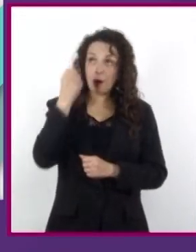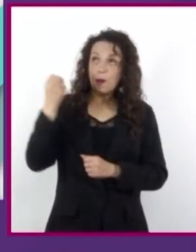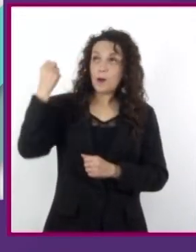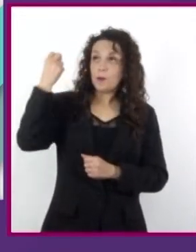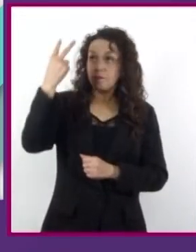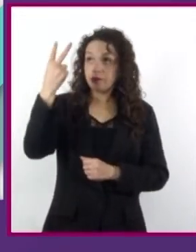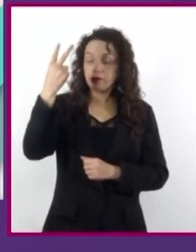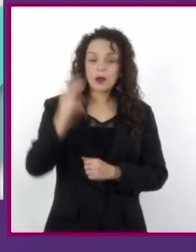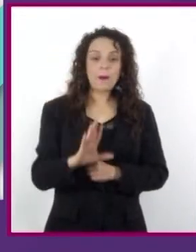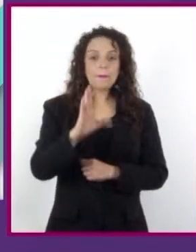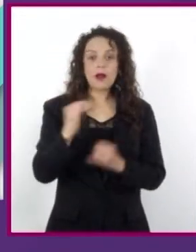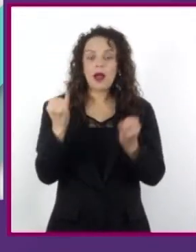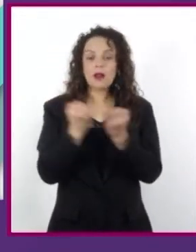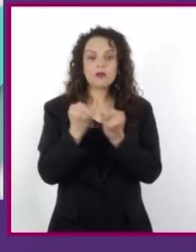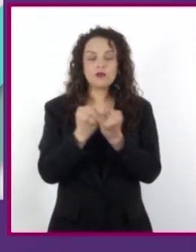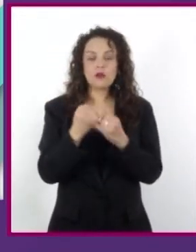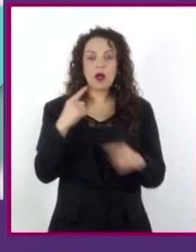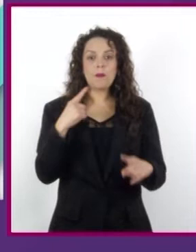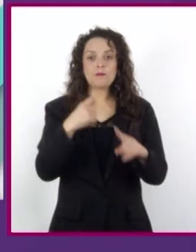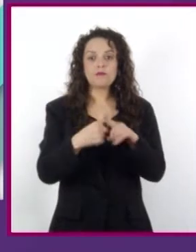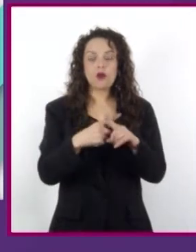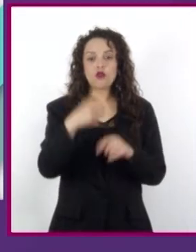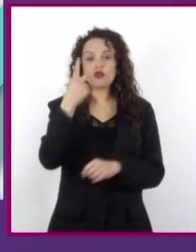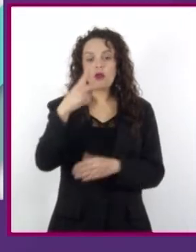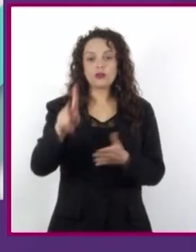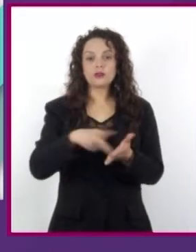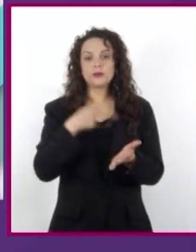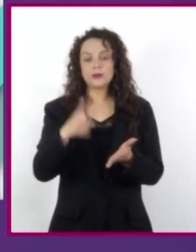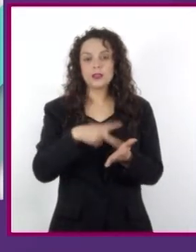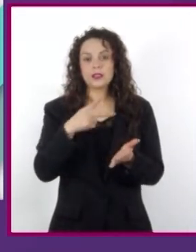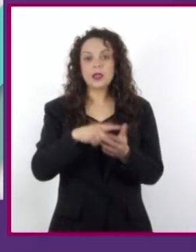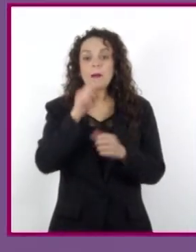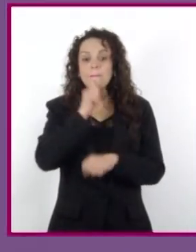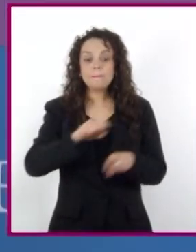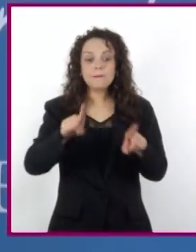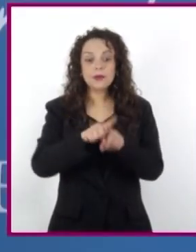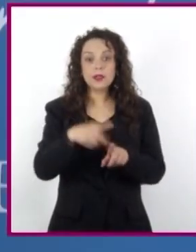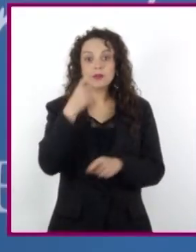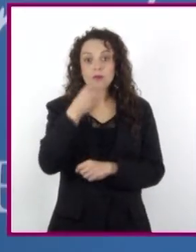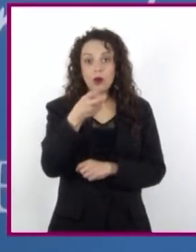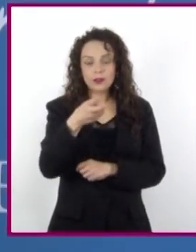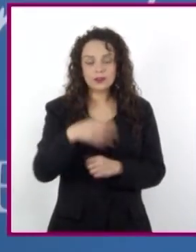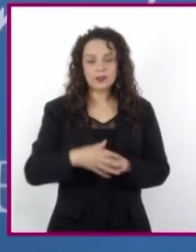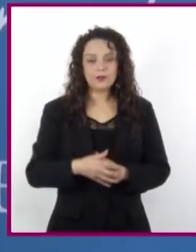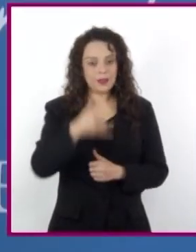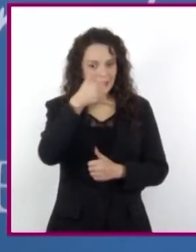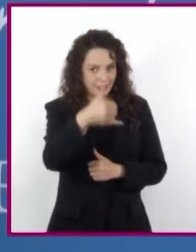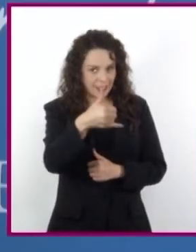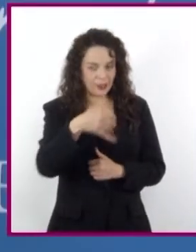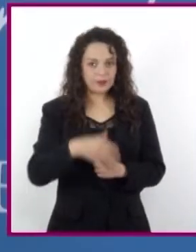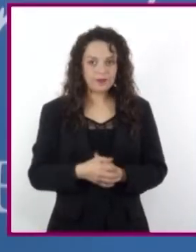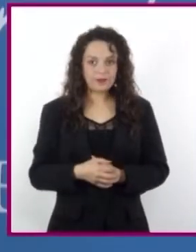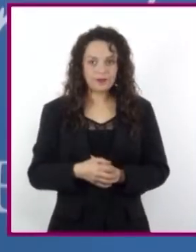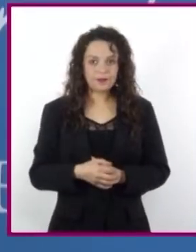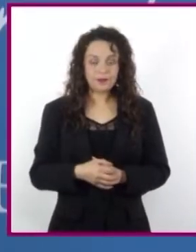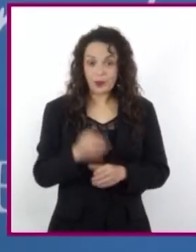mismo que multiplicar por sí mismo 2 veces esa misma literal. Hasta aquí, ¿vamos